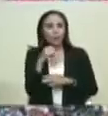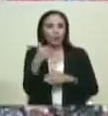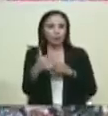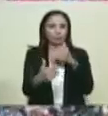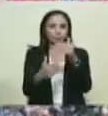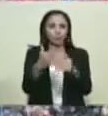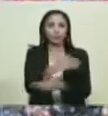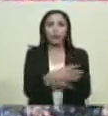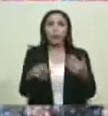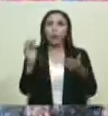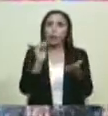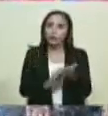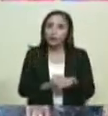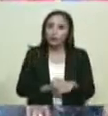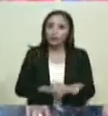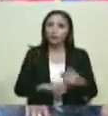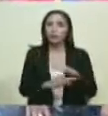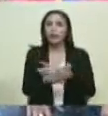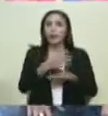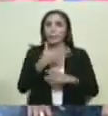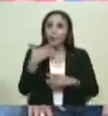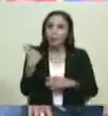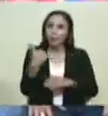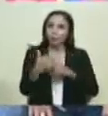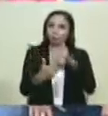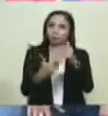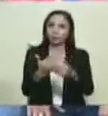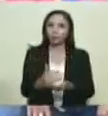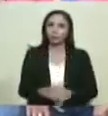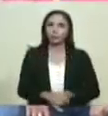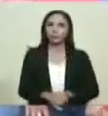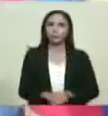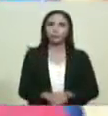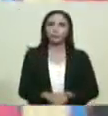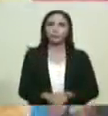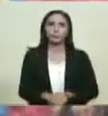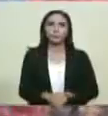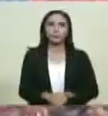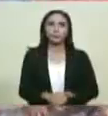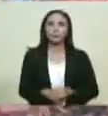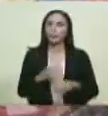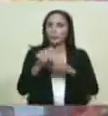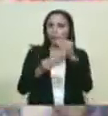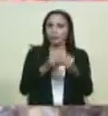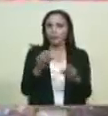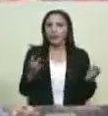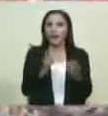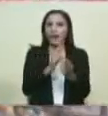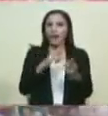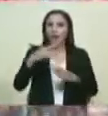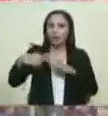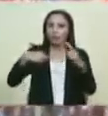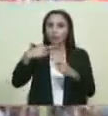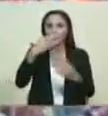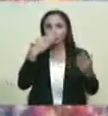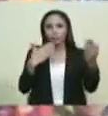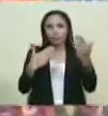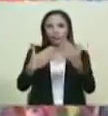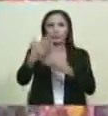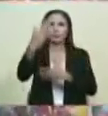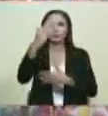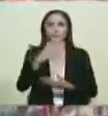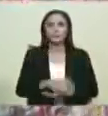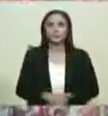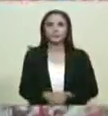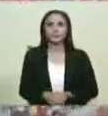de nuevo para hacerlas mejor para hacerlas bien en revolución rumbo al socialismo